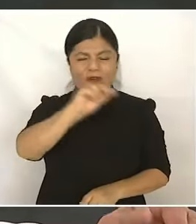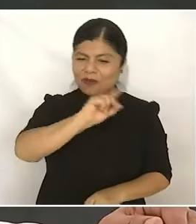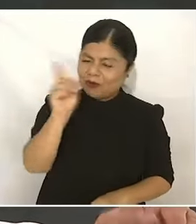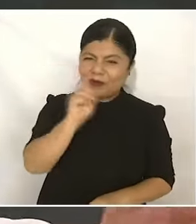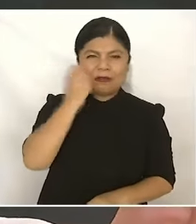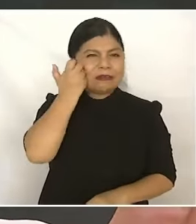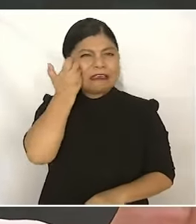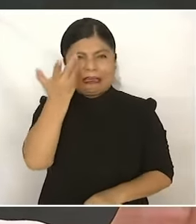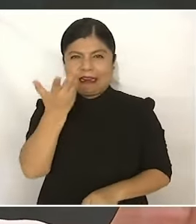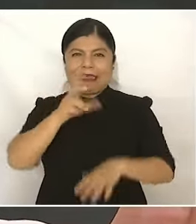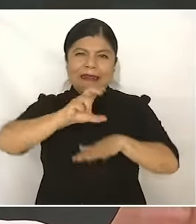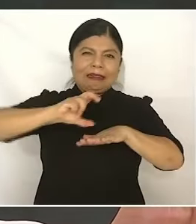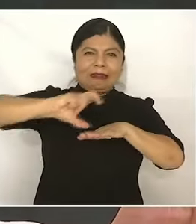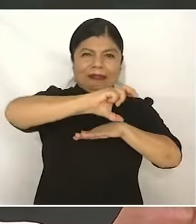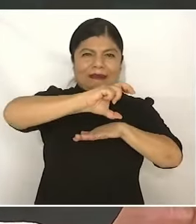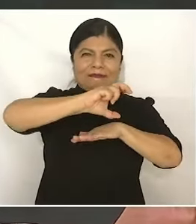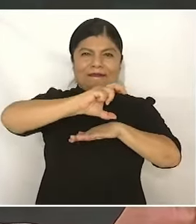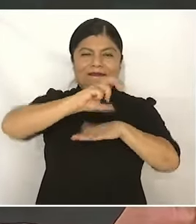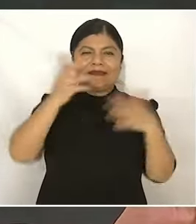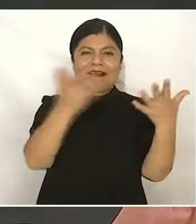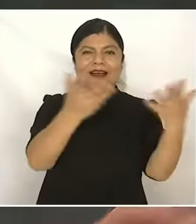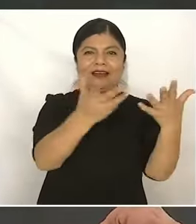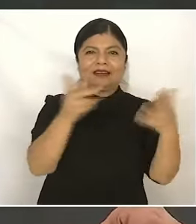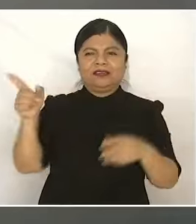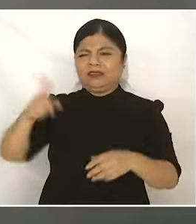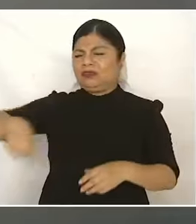se toparon de que el pueblo sí